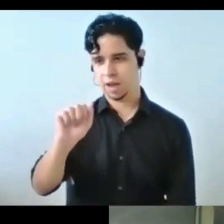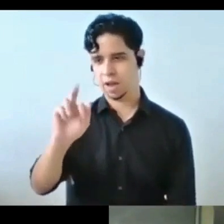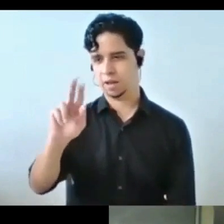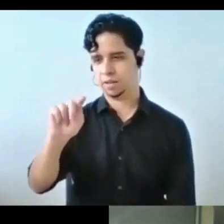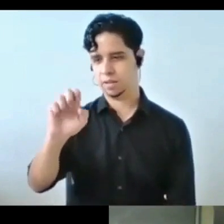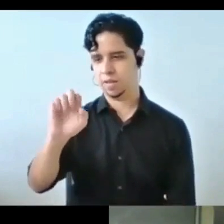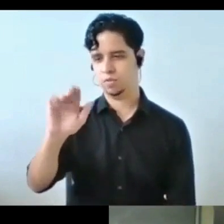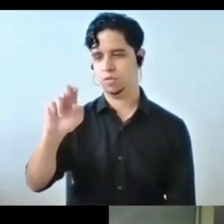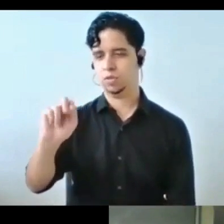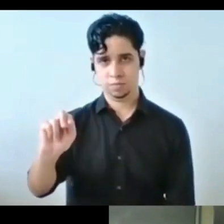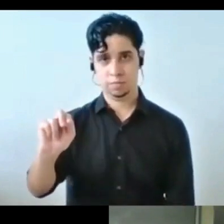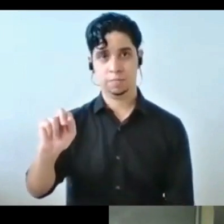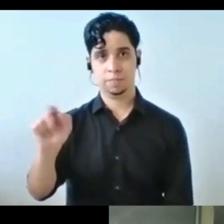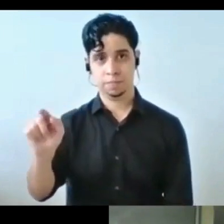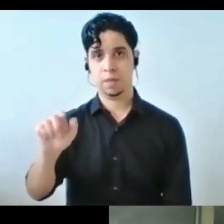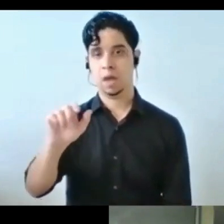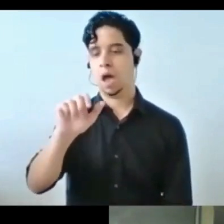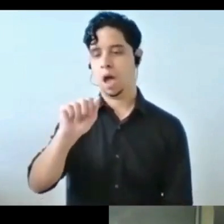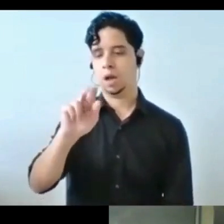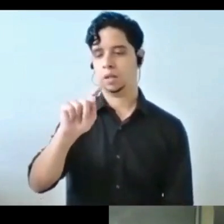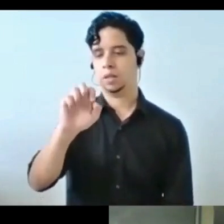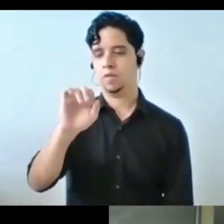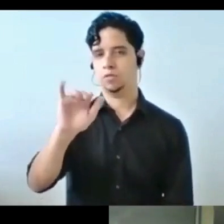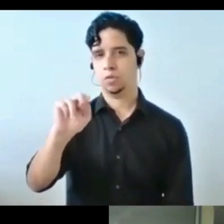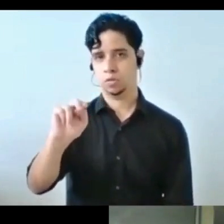en Twitter, Artefusión Radio. Y en